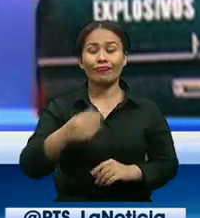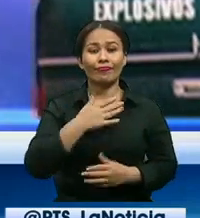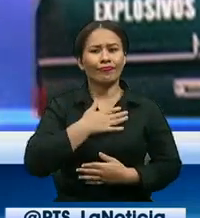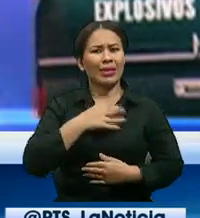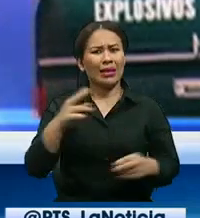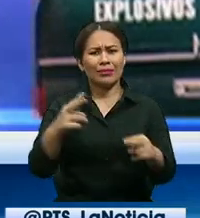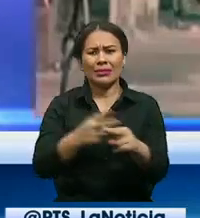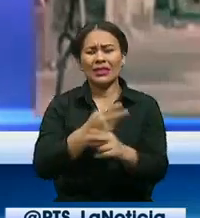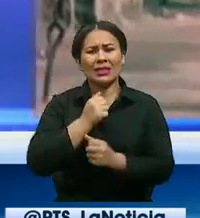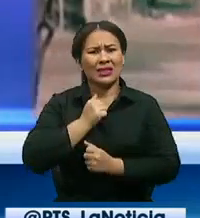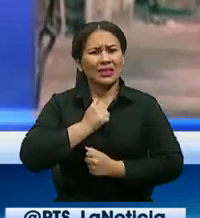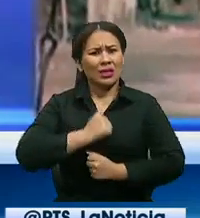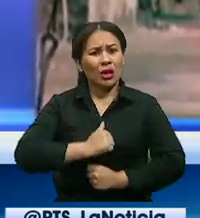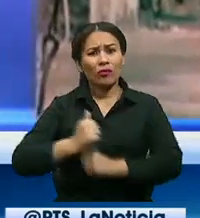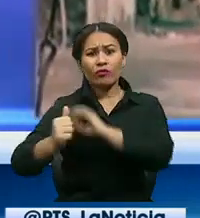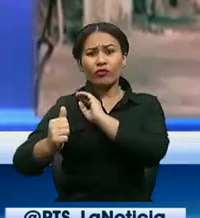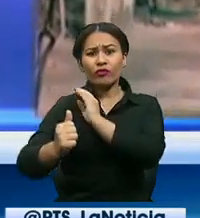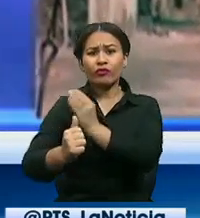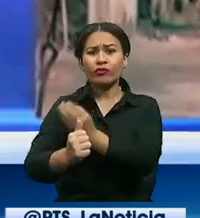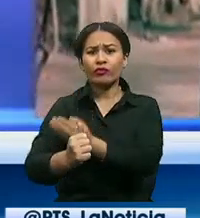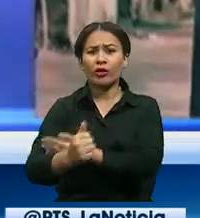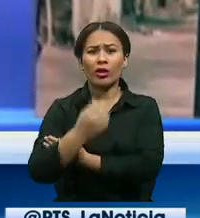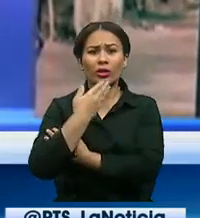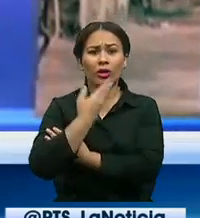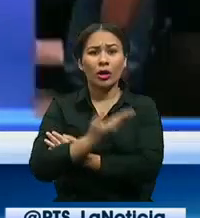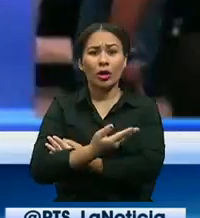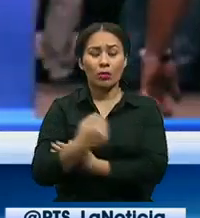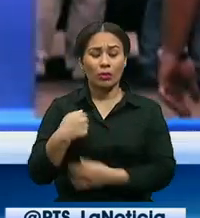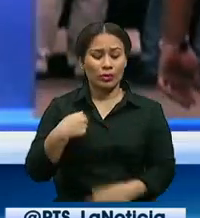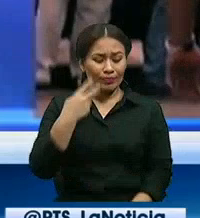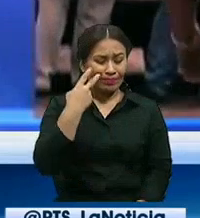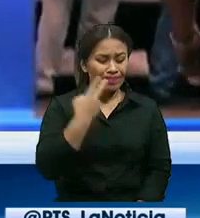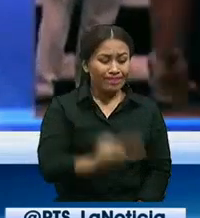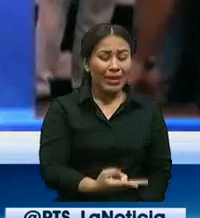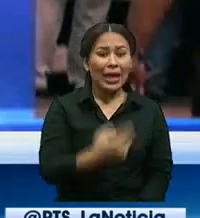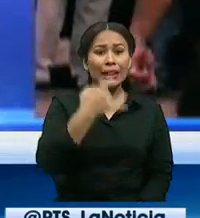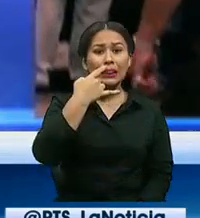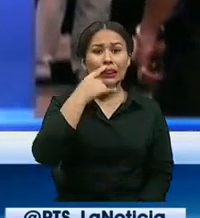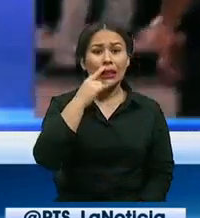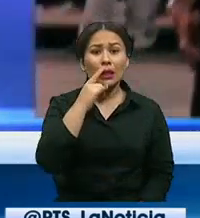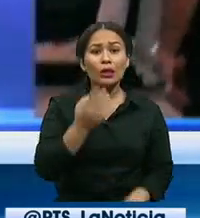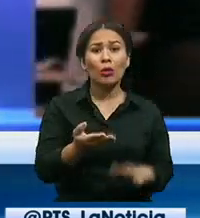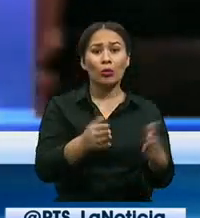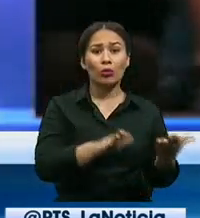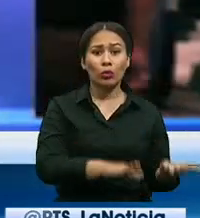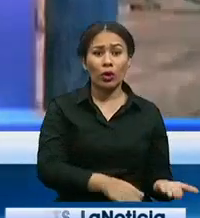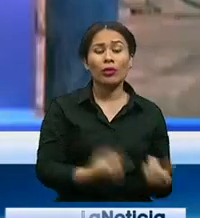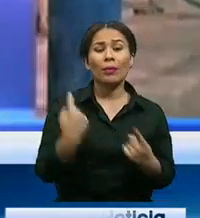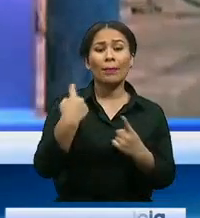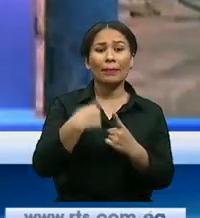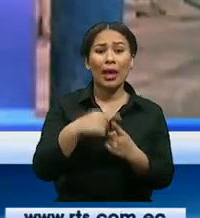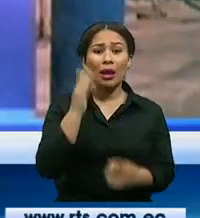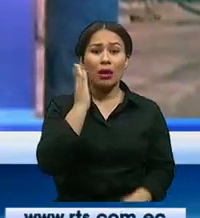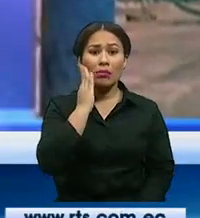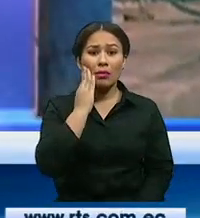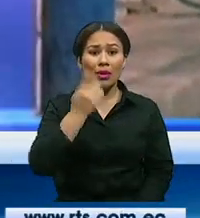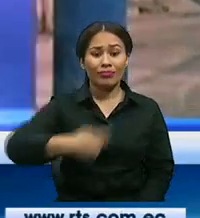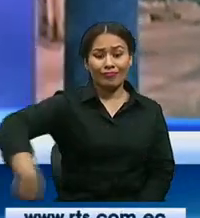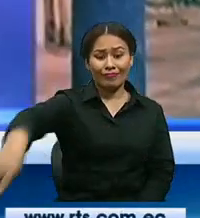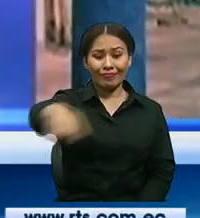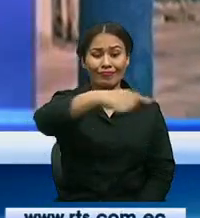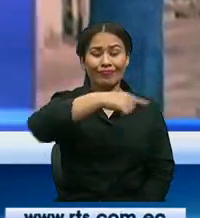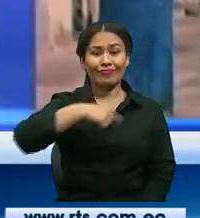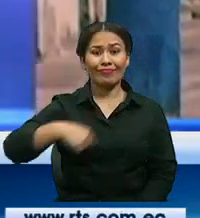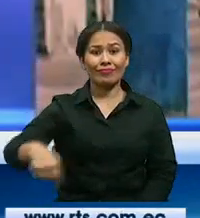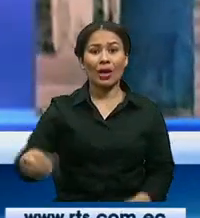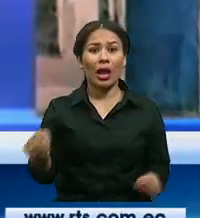escena bastante fuerte la que pudimos constatar nosotros ahí como policías, pero se encuentra en el mismo sector, en un círculo, en un radio de